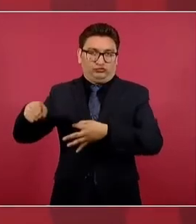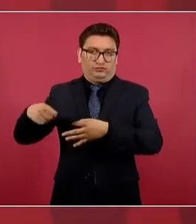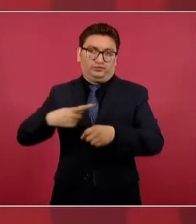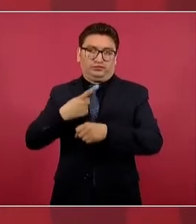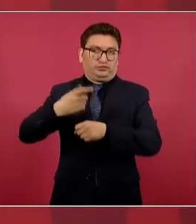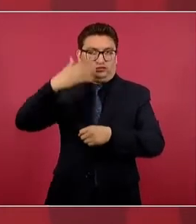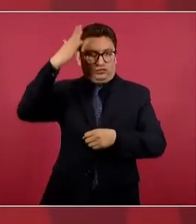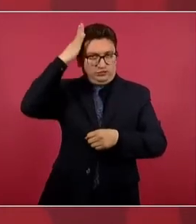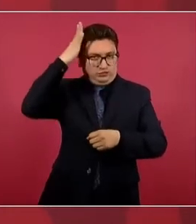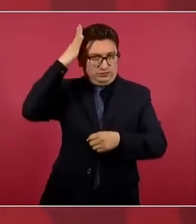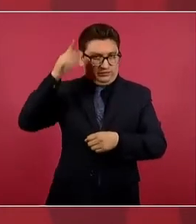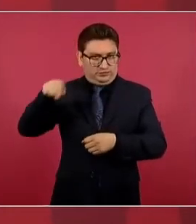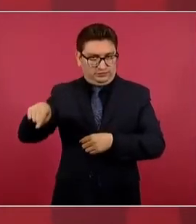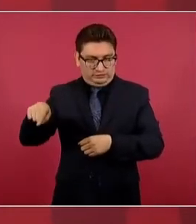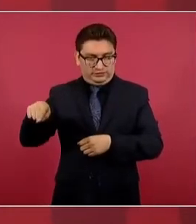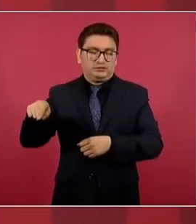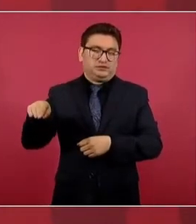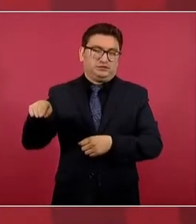por ejemplo,